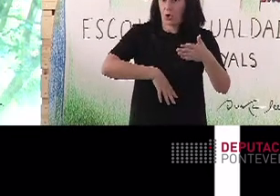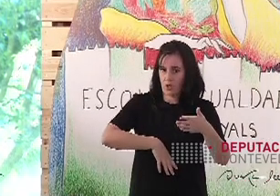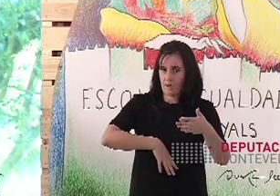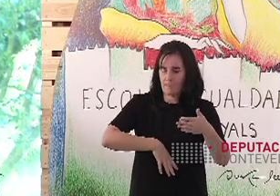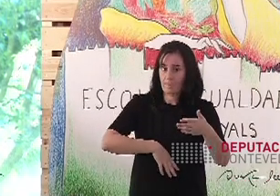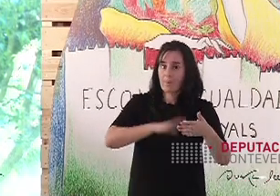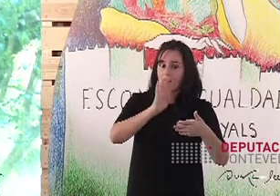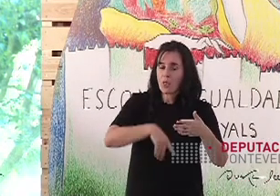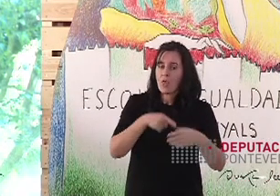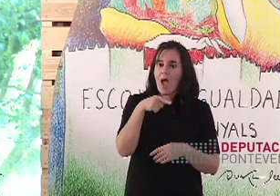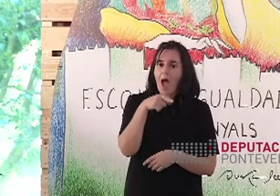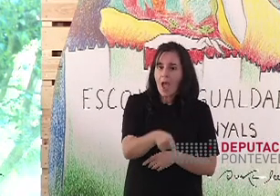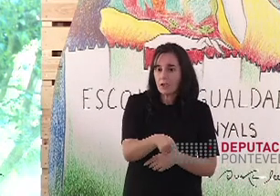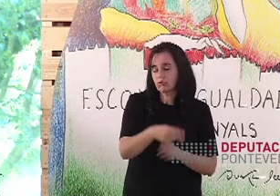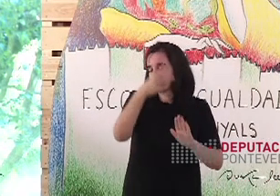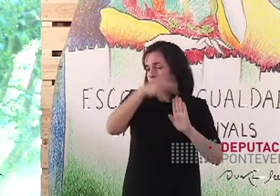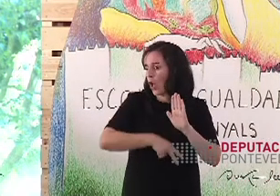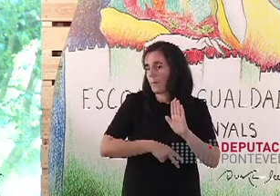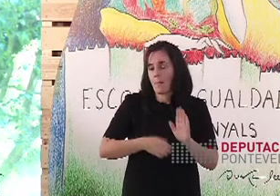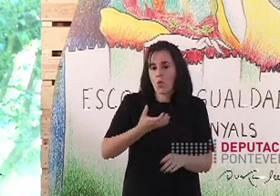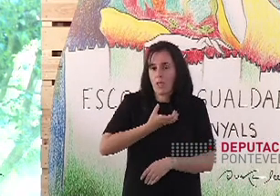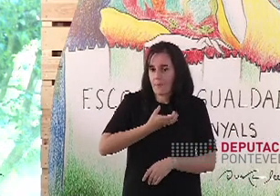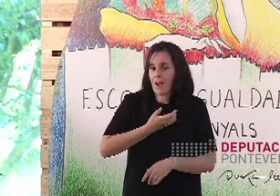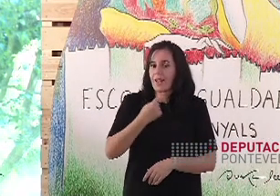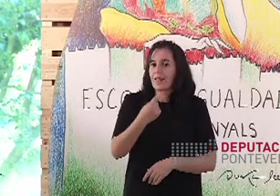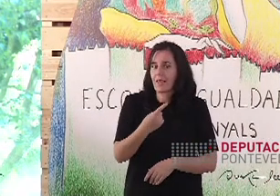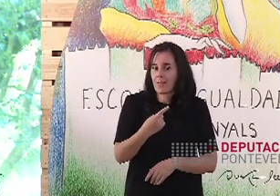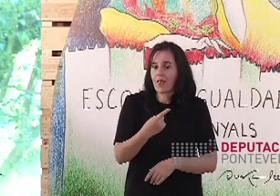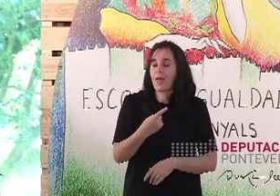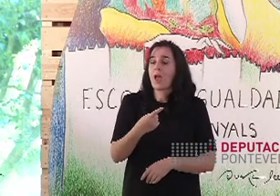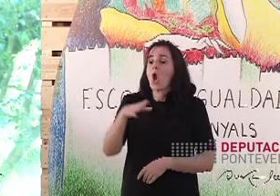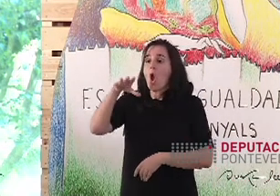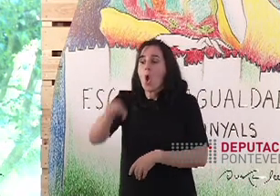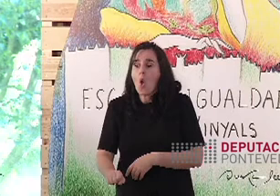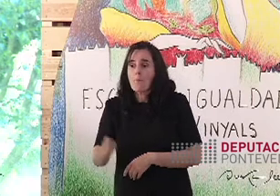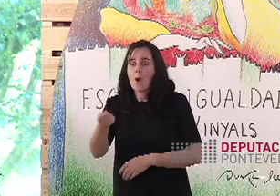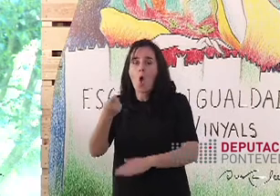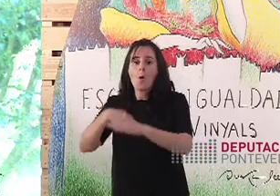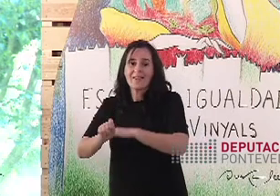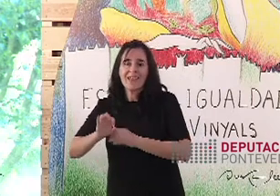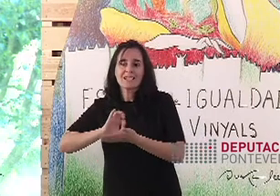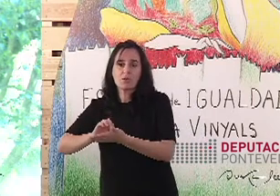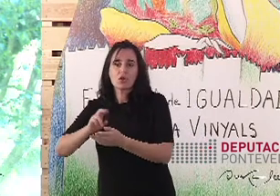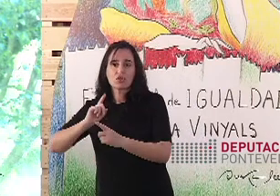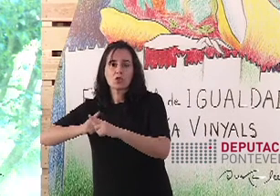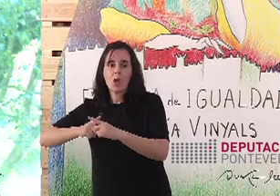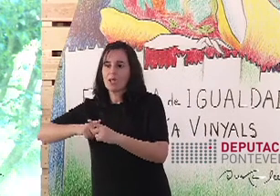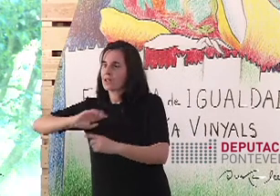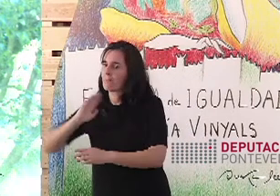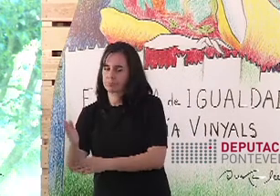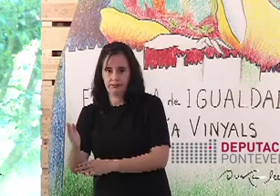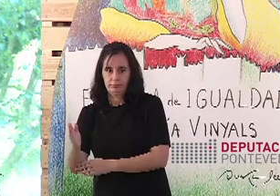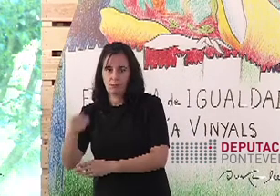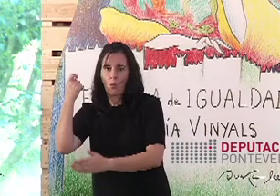había unha ordenanza municipal que penalizaba a compra e a venta de servicios sexuais na rúa, do que les